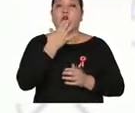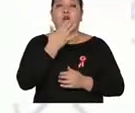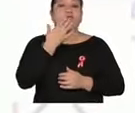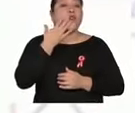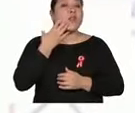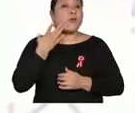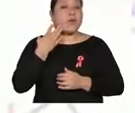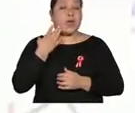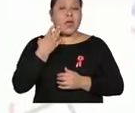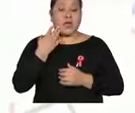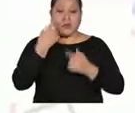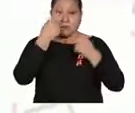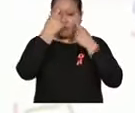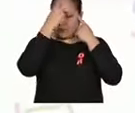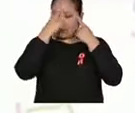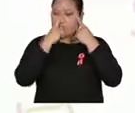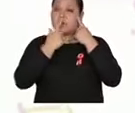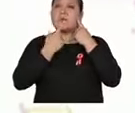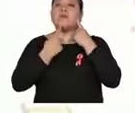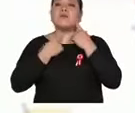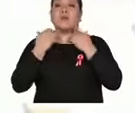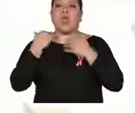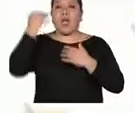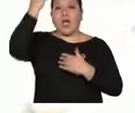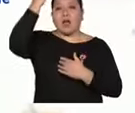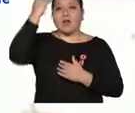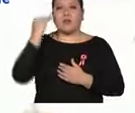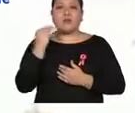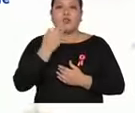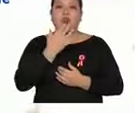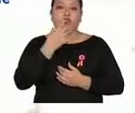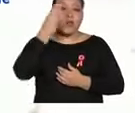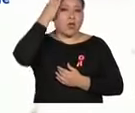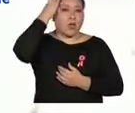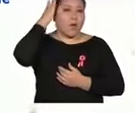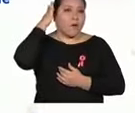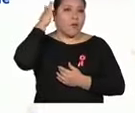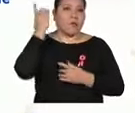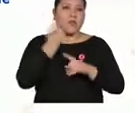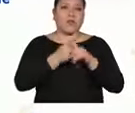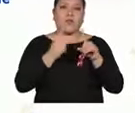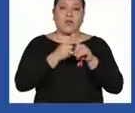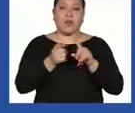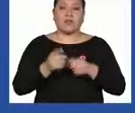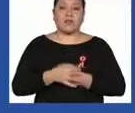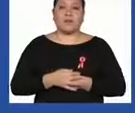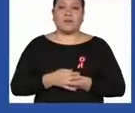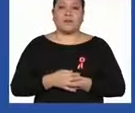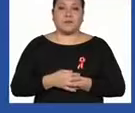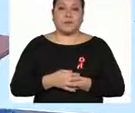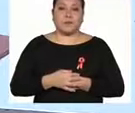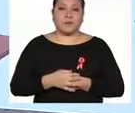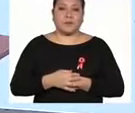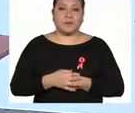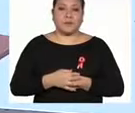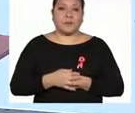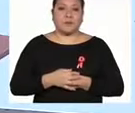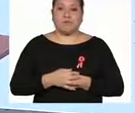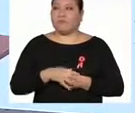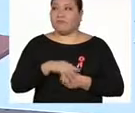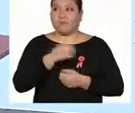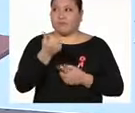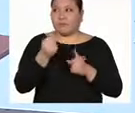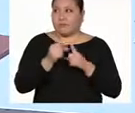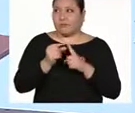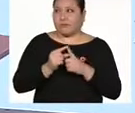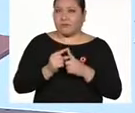de piel, facciones, estatura, color de cabello, entre otras. En otras